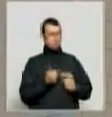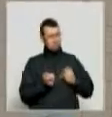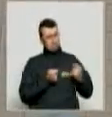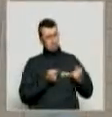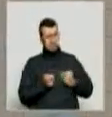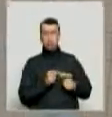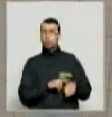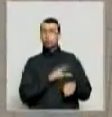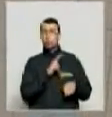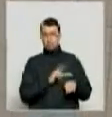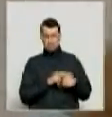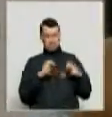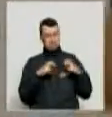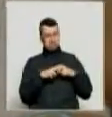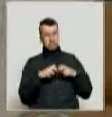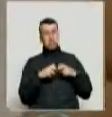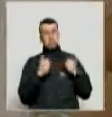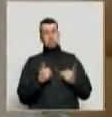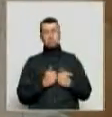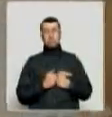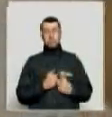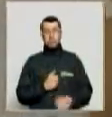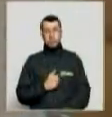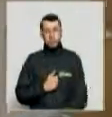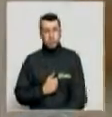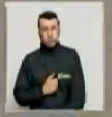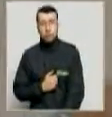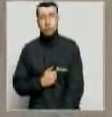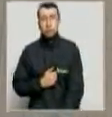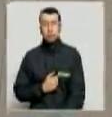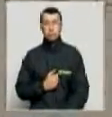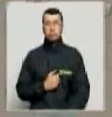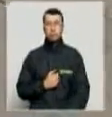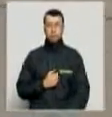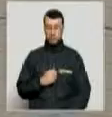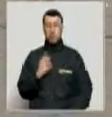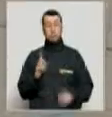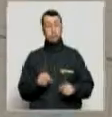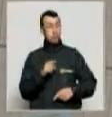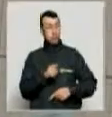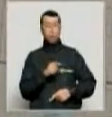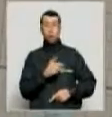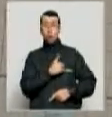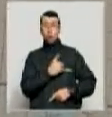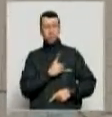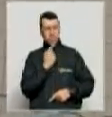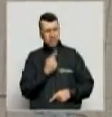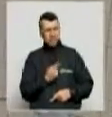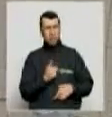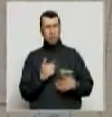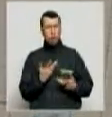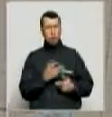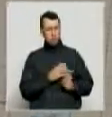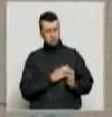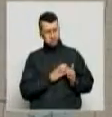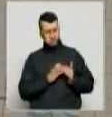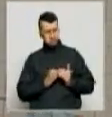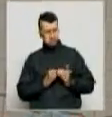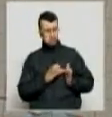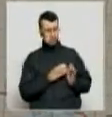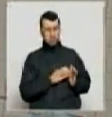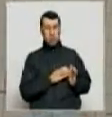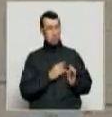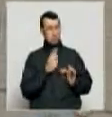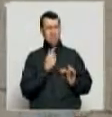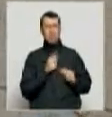eléctrica. Asimismo, también podemos ver, como vemos en esta gráfica acá arriba, la orientación del corazón. Nos dice si el corazón está mirando hacia el centro, hacia la izquierda o hacia la derecha. Lo normal es que el